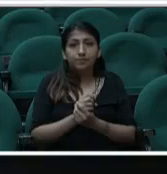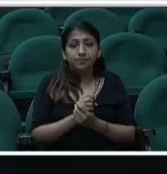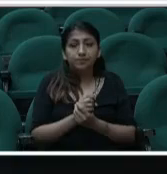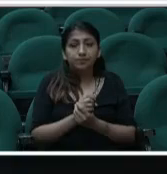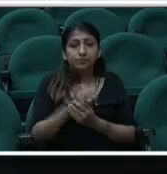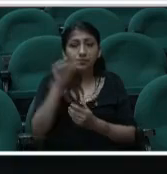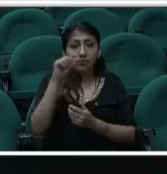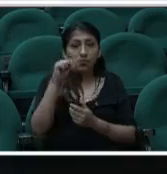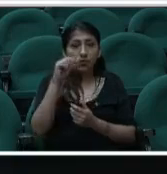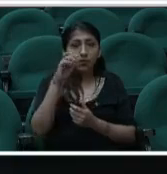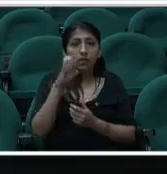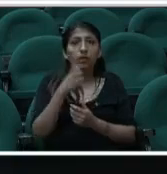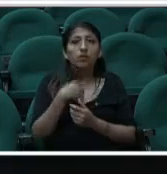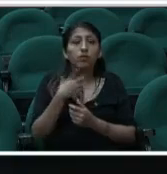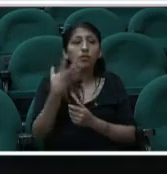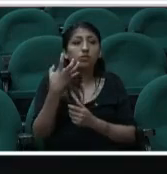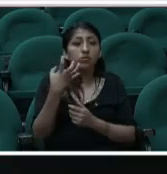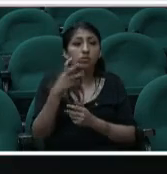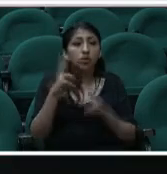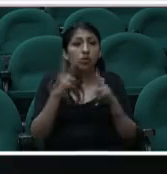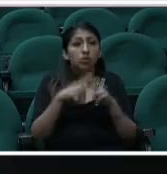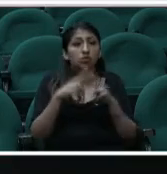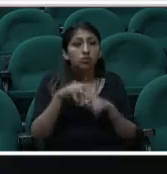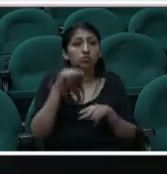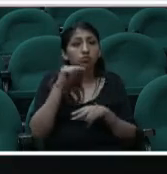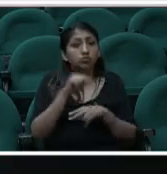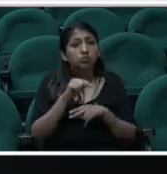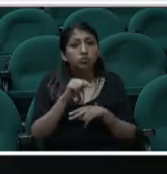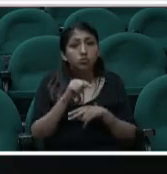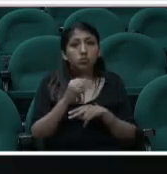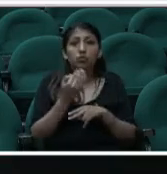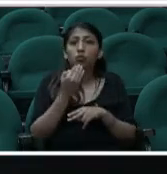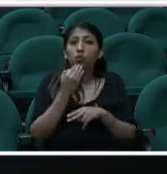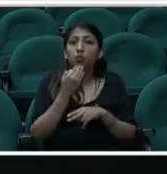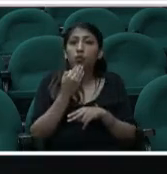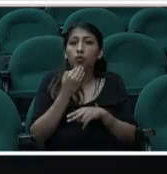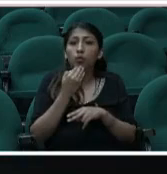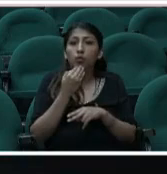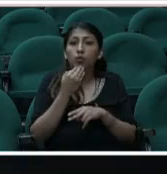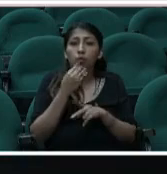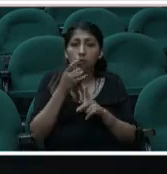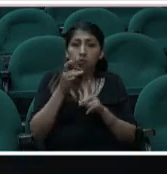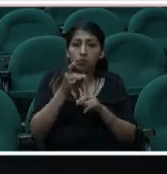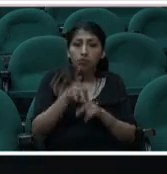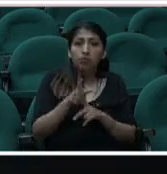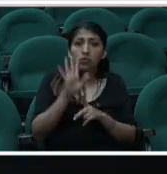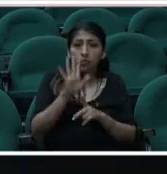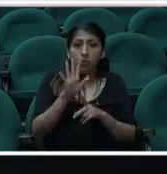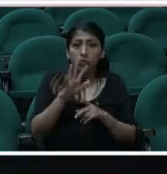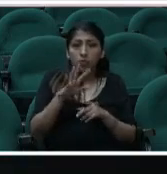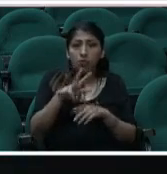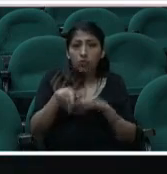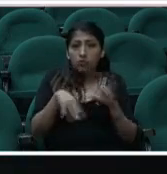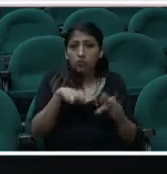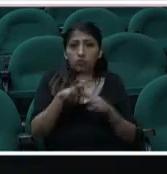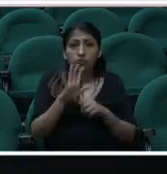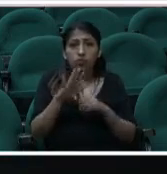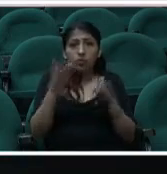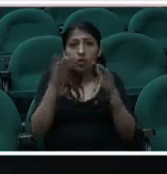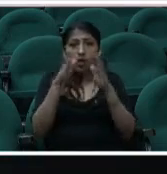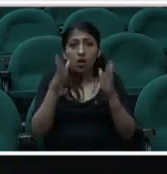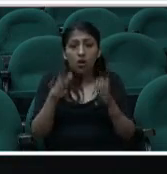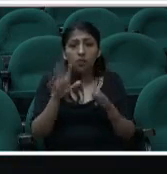andrew yo quisiera conocer su criterio cómo combatir ese micro tráfico dentro de las aulas